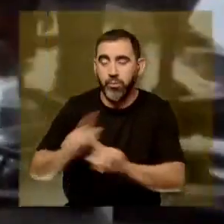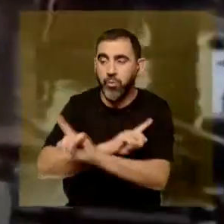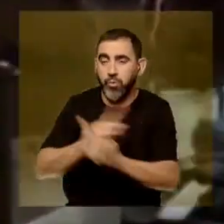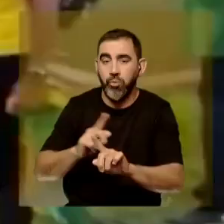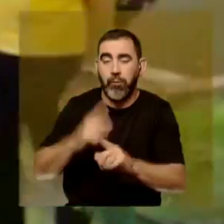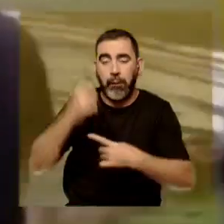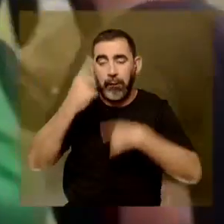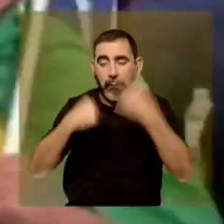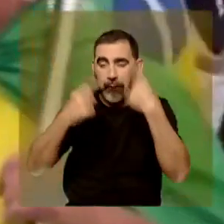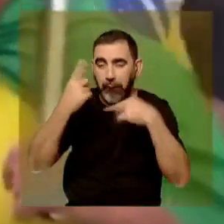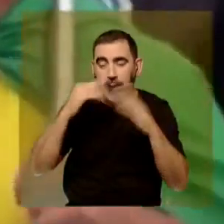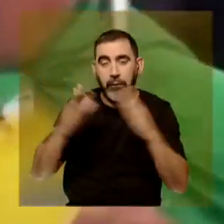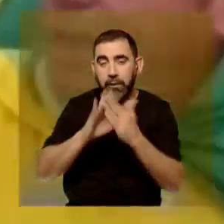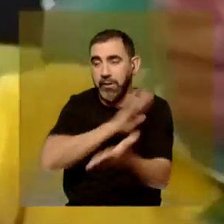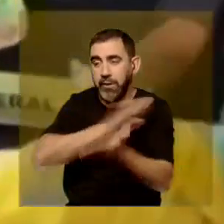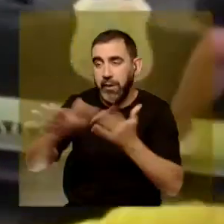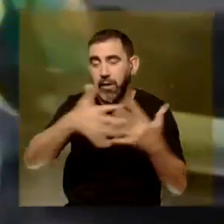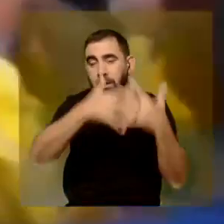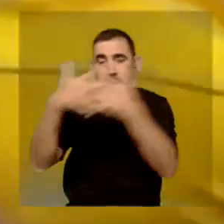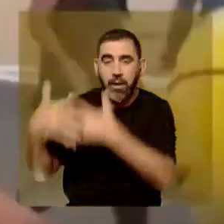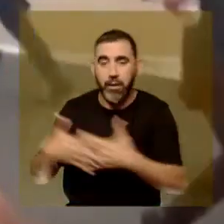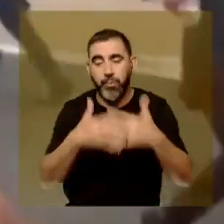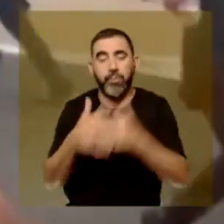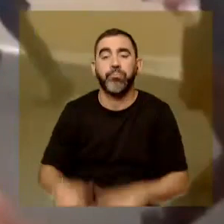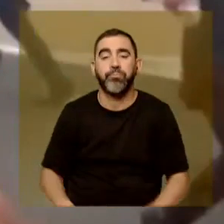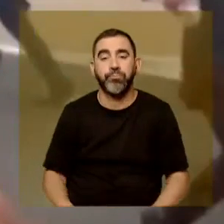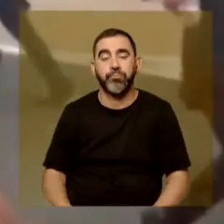quedó llorando en casa y huyó a Estados Unidos.